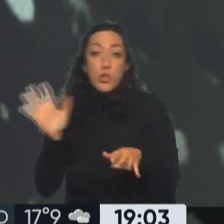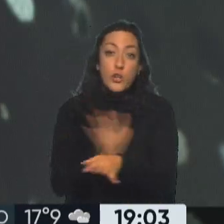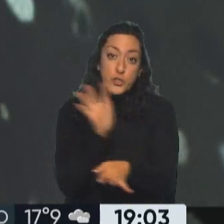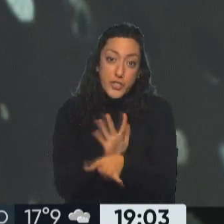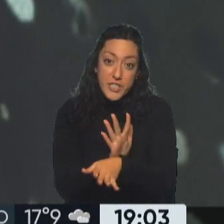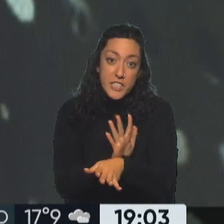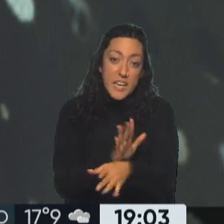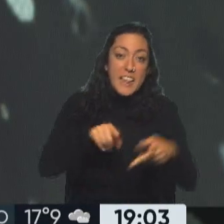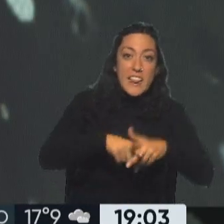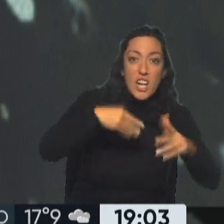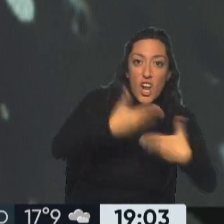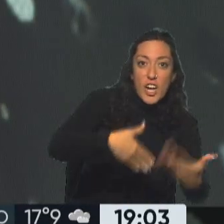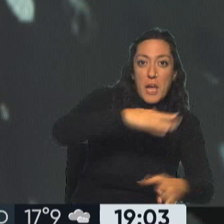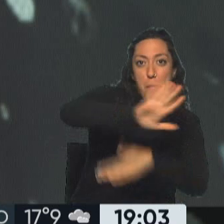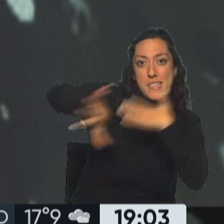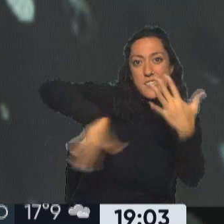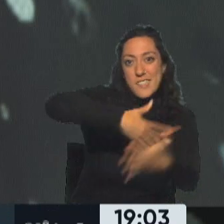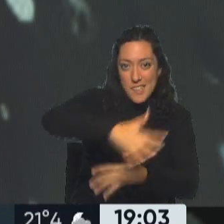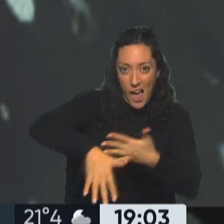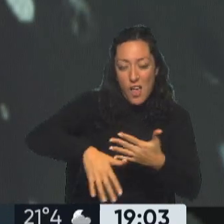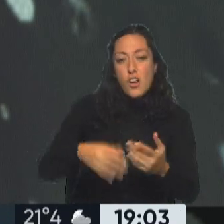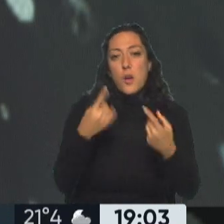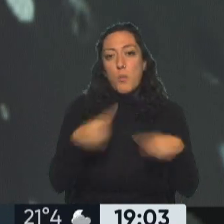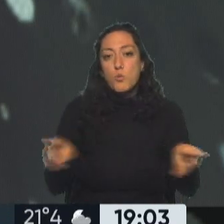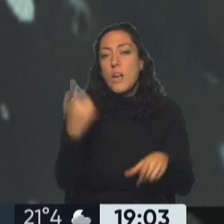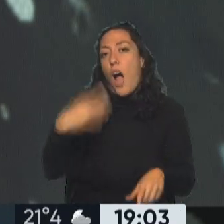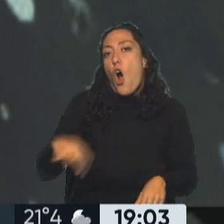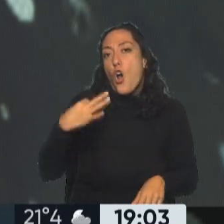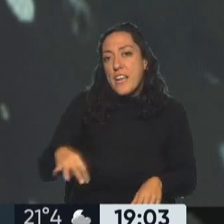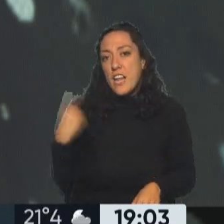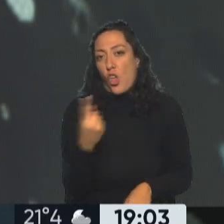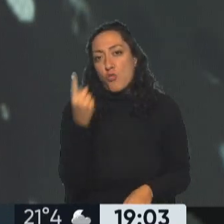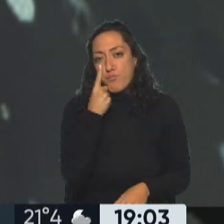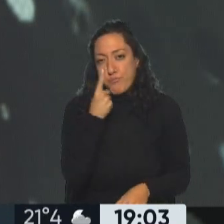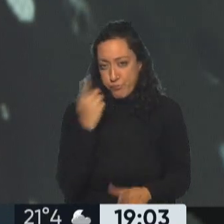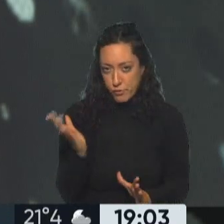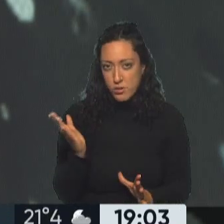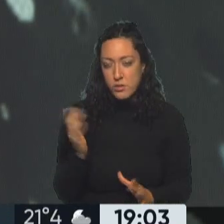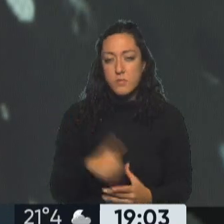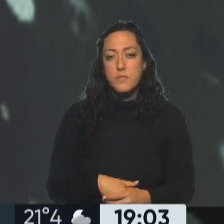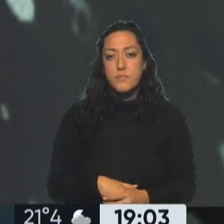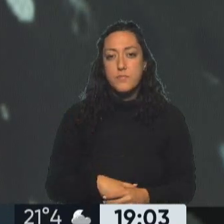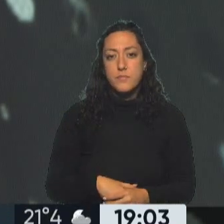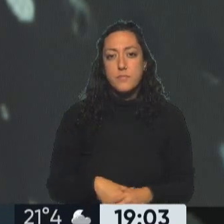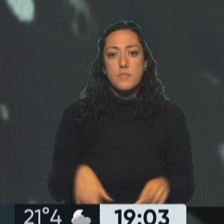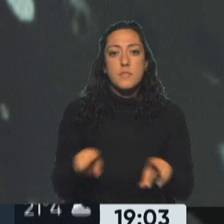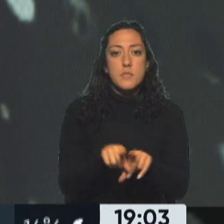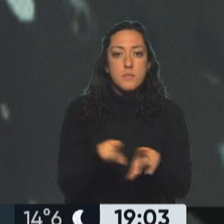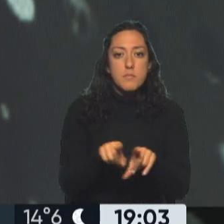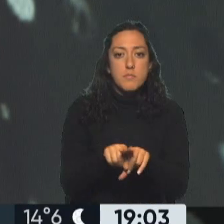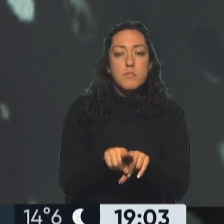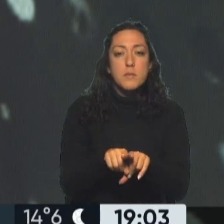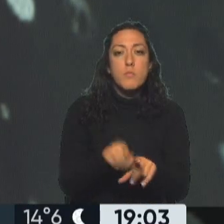y tecnología estamos Ajustando la canción original que sabemos gracias al refresco de la serie que se la compuso